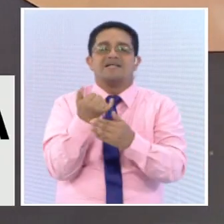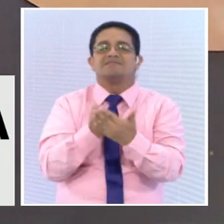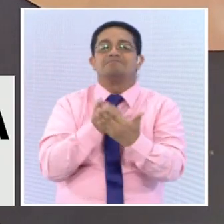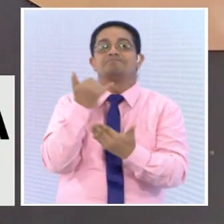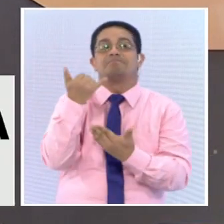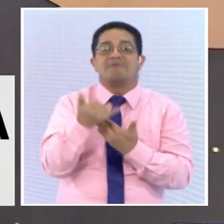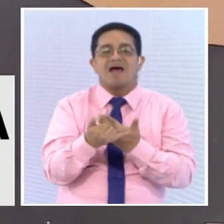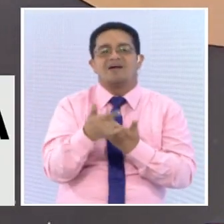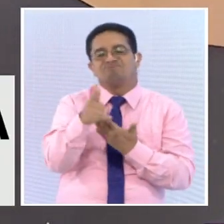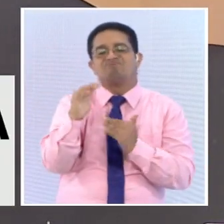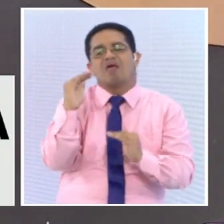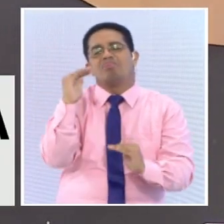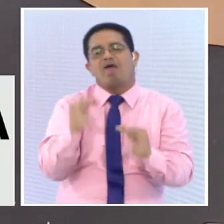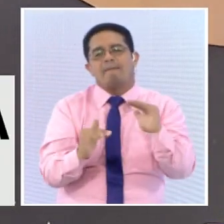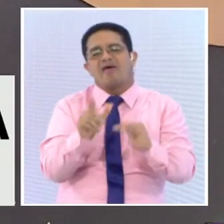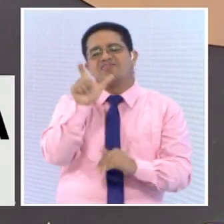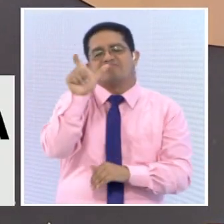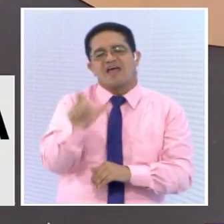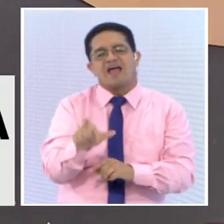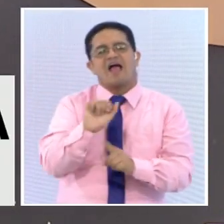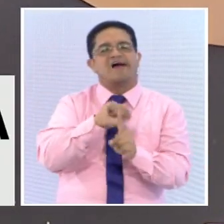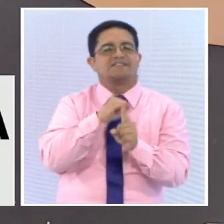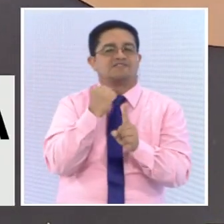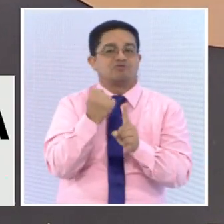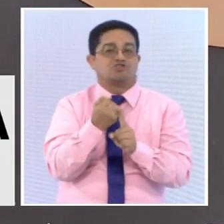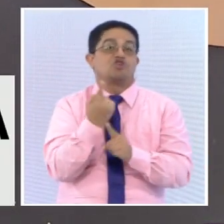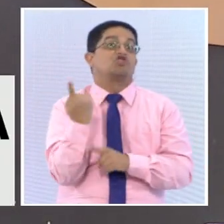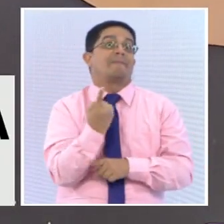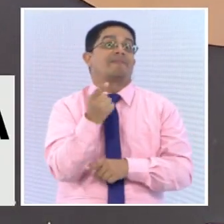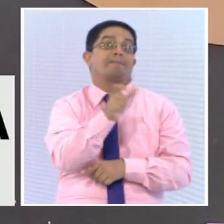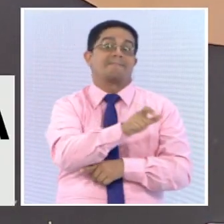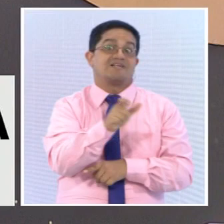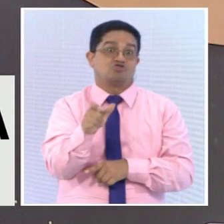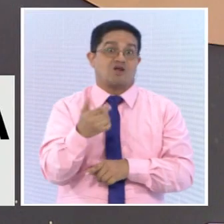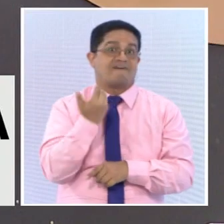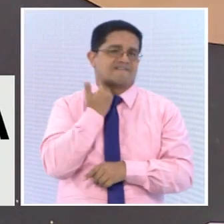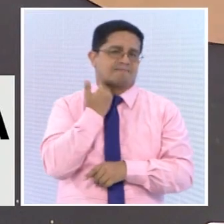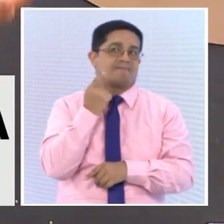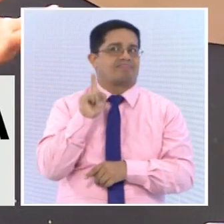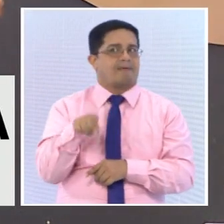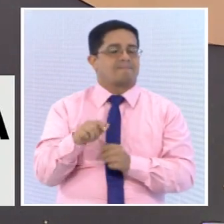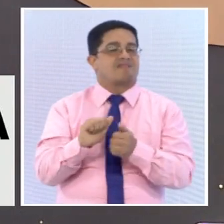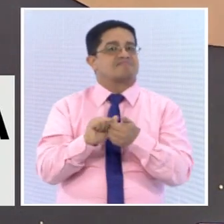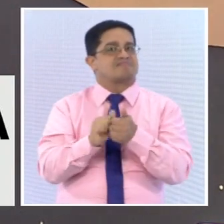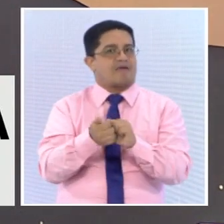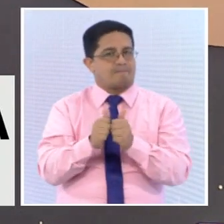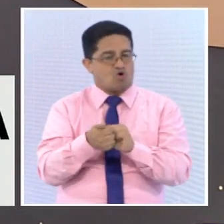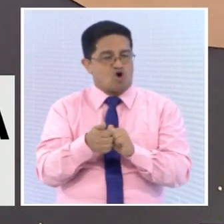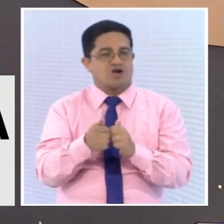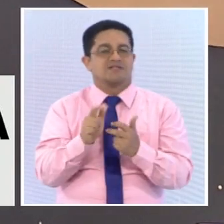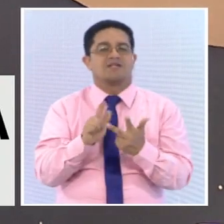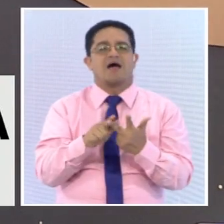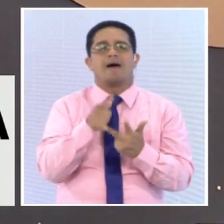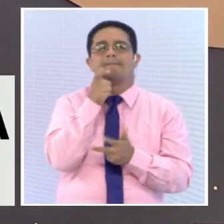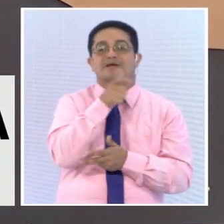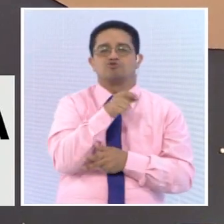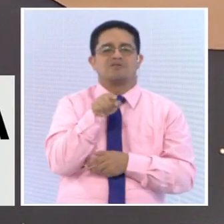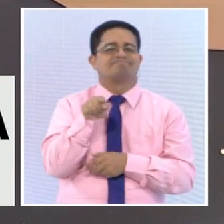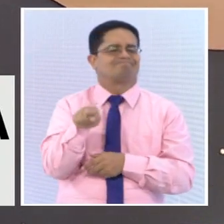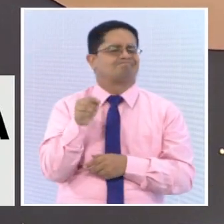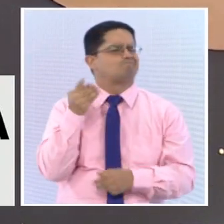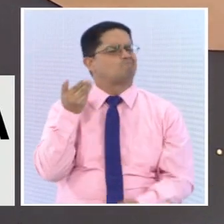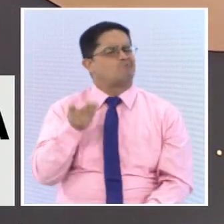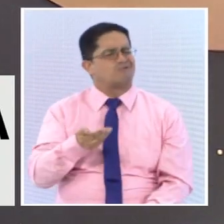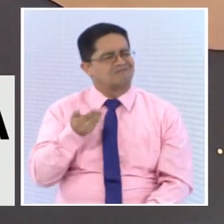genética y su condición médica. Y esto no va solo para enfermos, sino también va para deportistas y aquellos que están comenzando el pádel, los amateos. Eso es muy importante